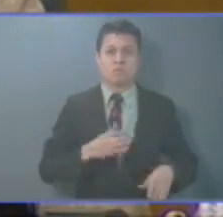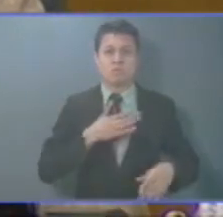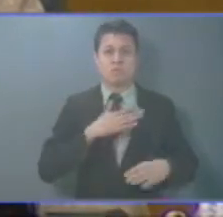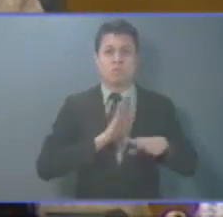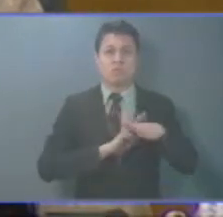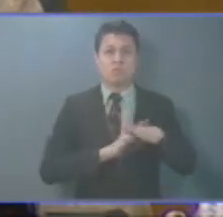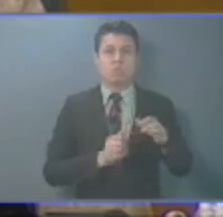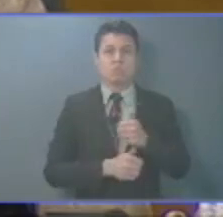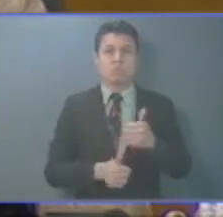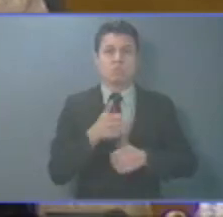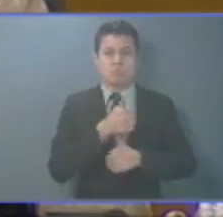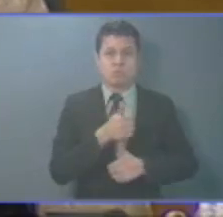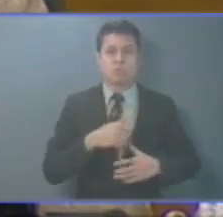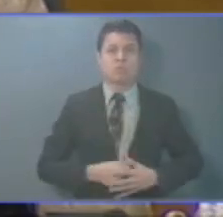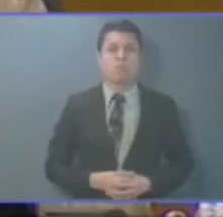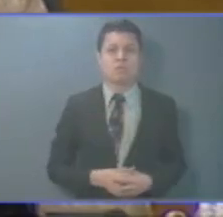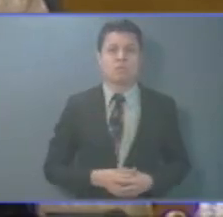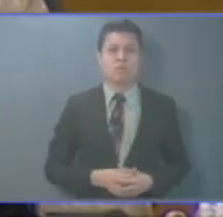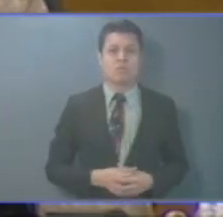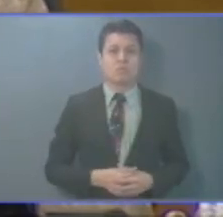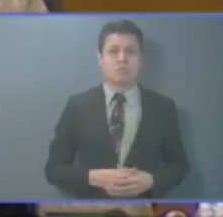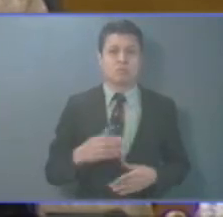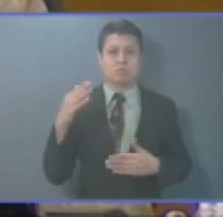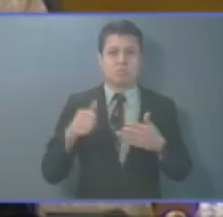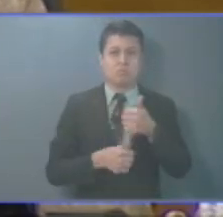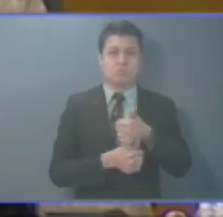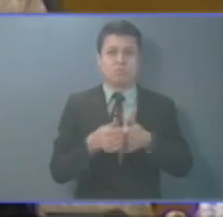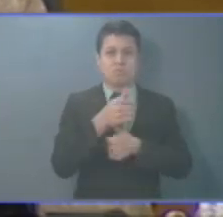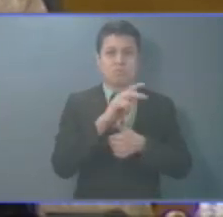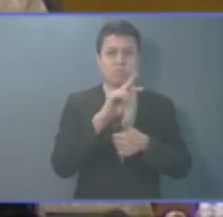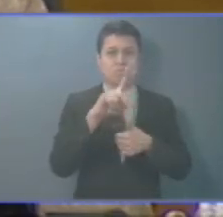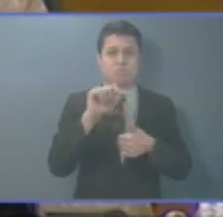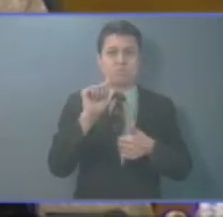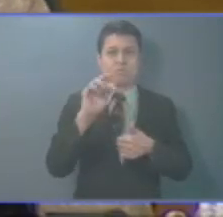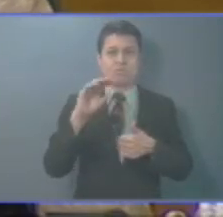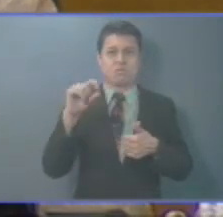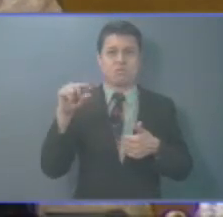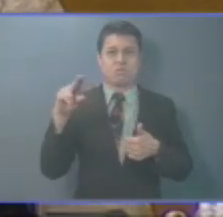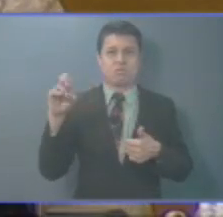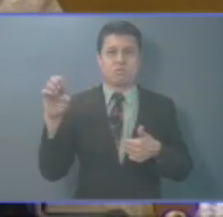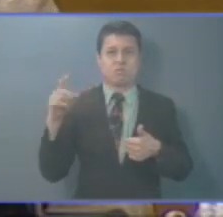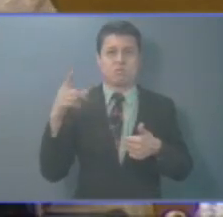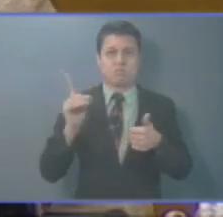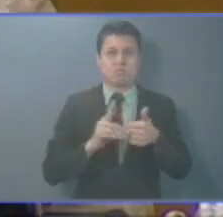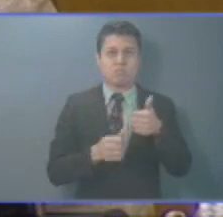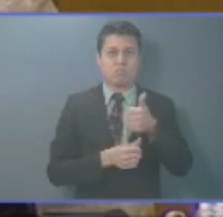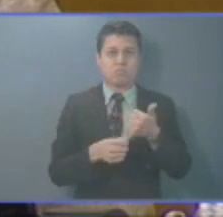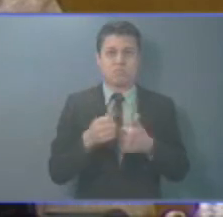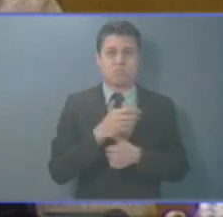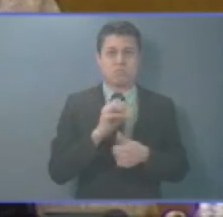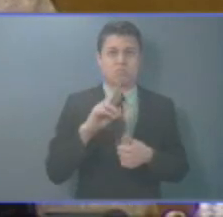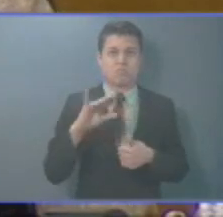llamamientos. Se llama a la diputada Carla Roque en sustitución del diputado Mario Martínez.